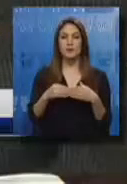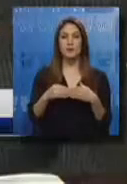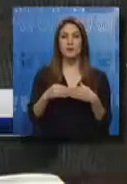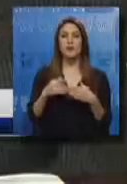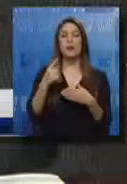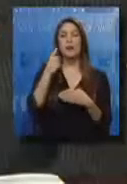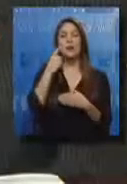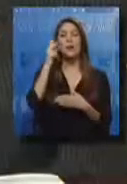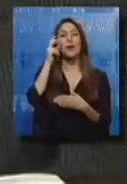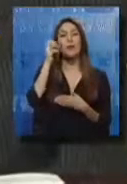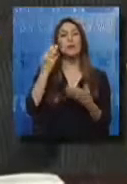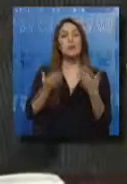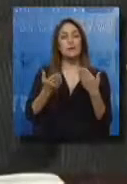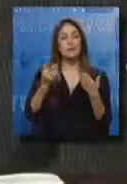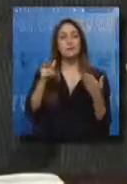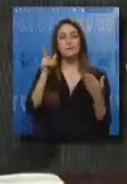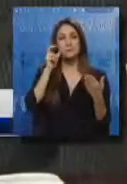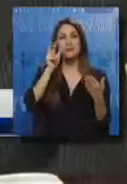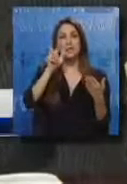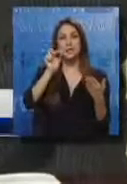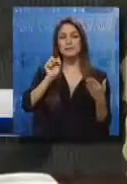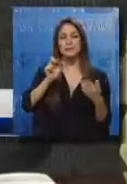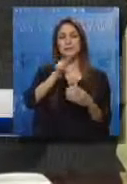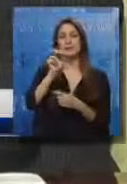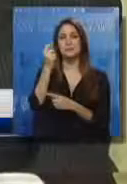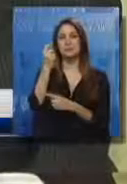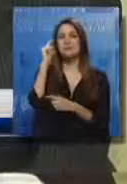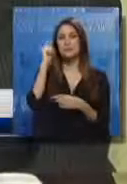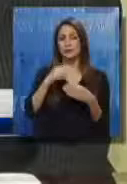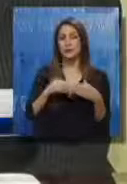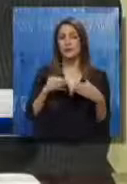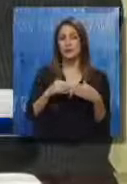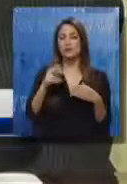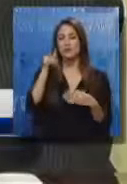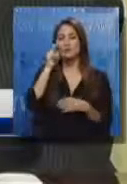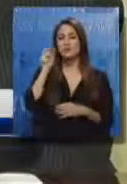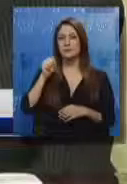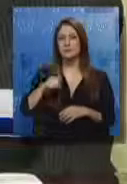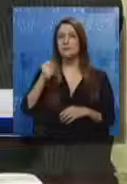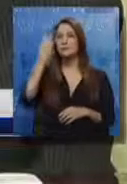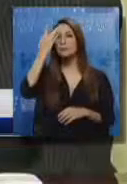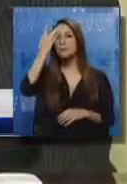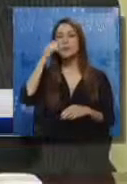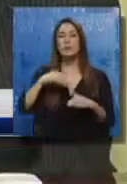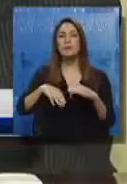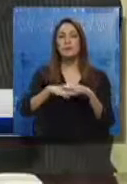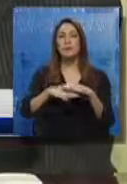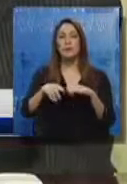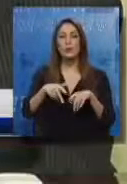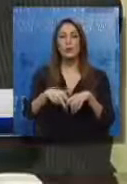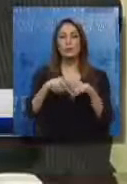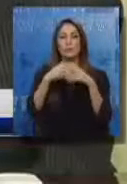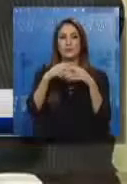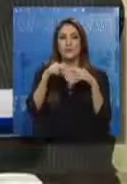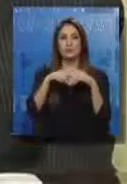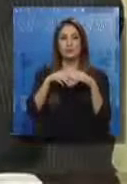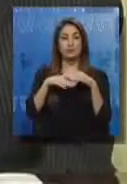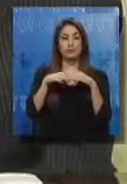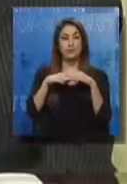estimación creemos que es correcta, 3.300 millones de dólares. ¿Por qué? Porque es la base de donde se arranca para que